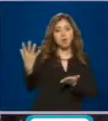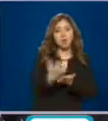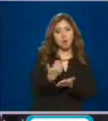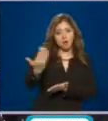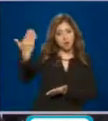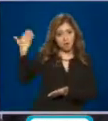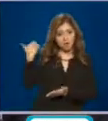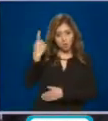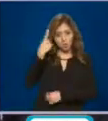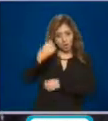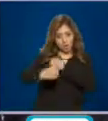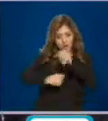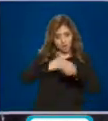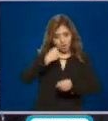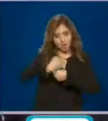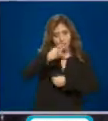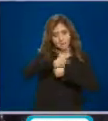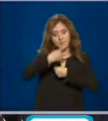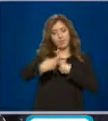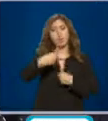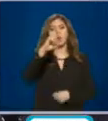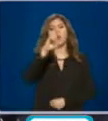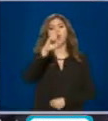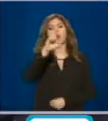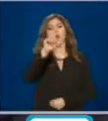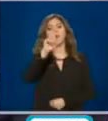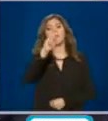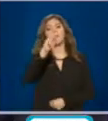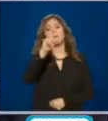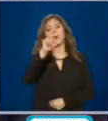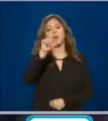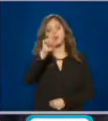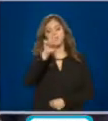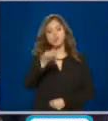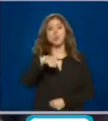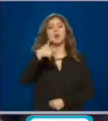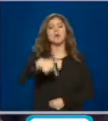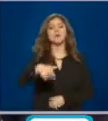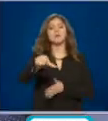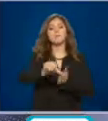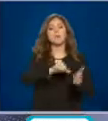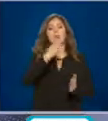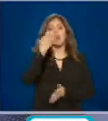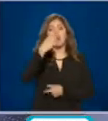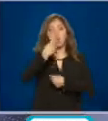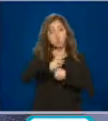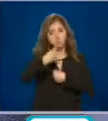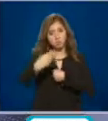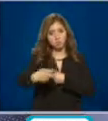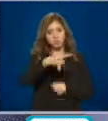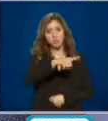El año pasado estuvimos invitados en el Lollapalooza. Y este año, en enero, recibimos la invitación de la